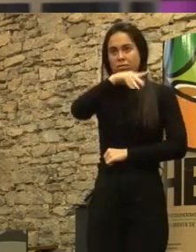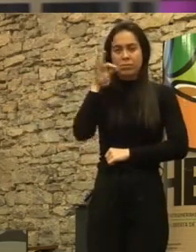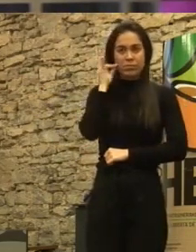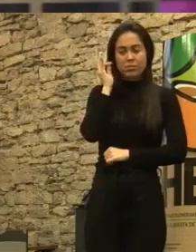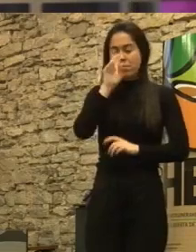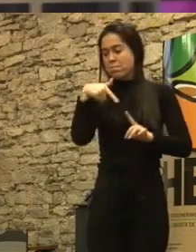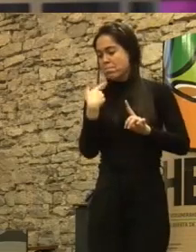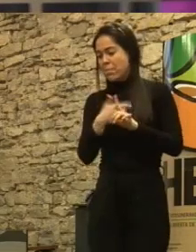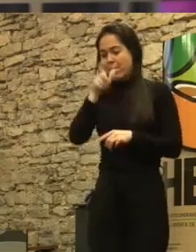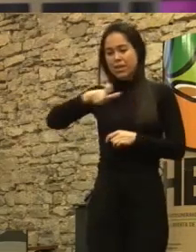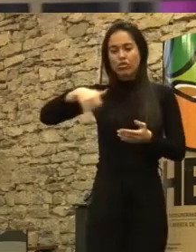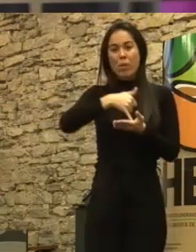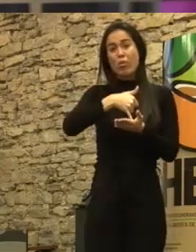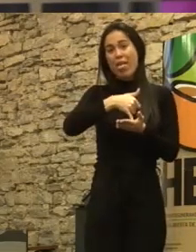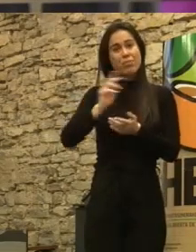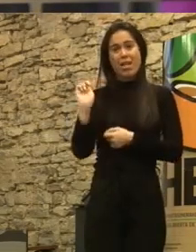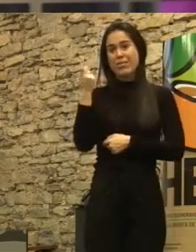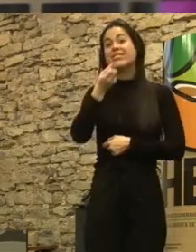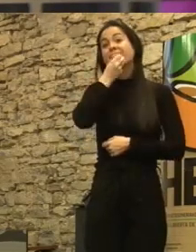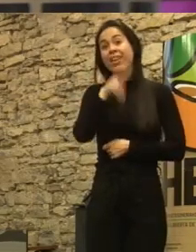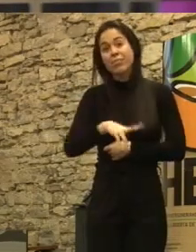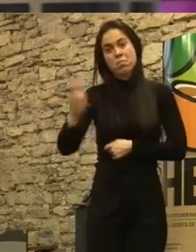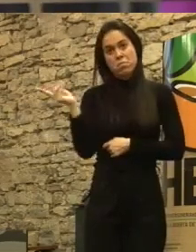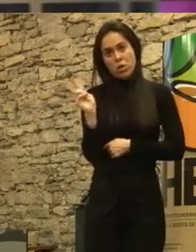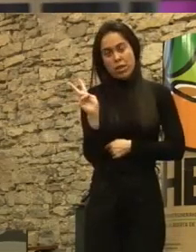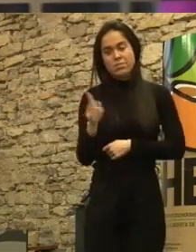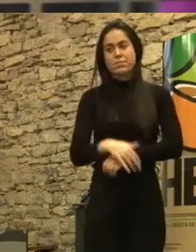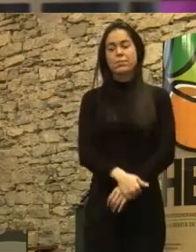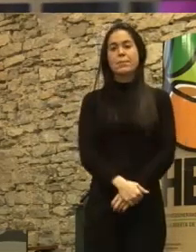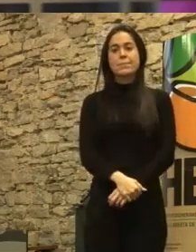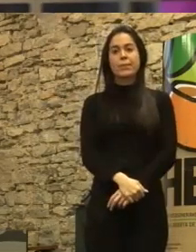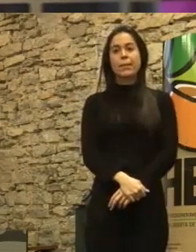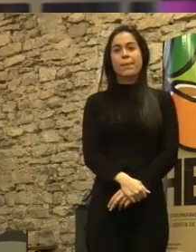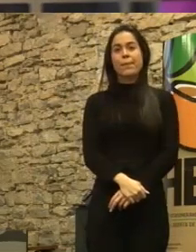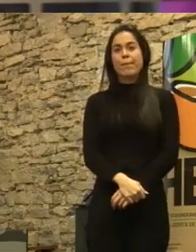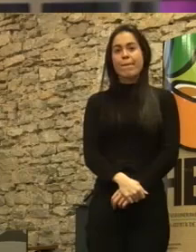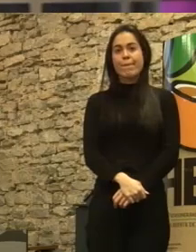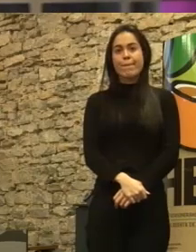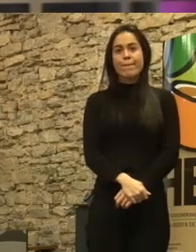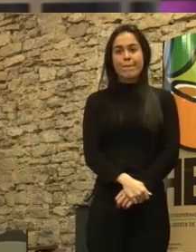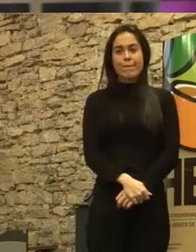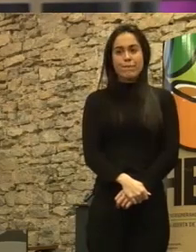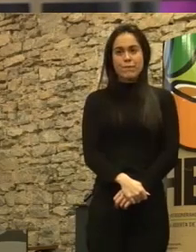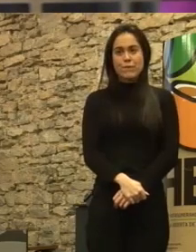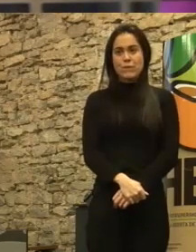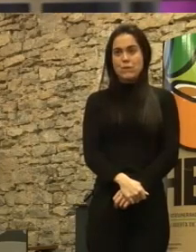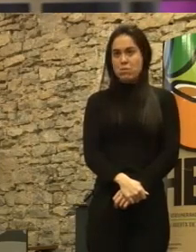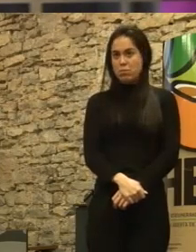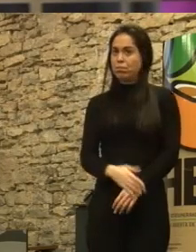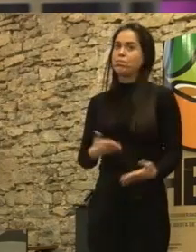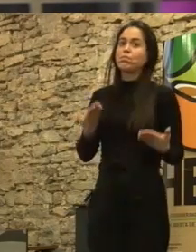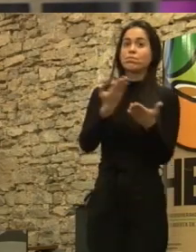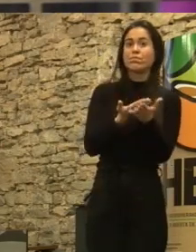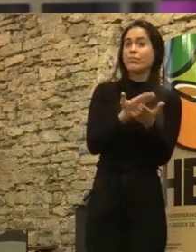más vulnerable que son las viudas. En todas las reivindicaciones que se han hecho, siempre se ha